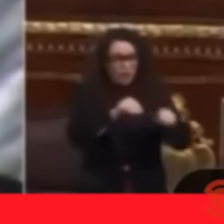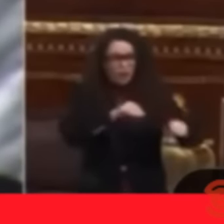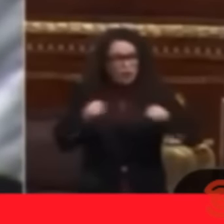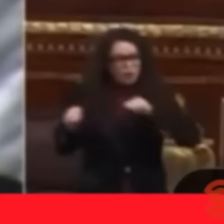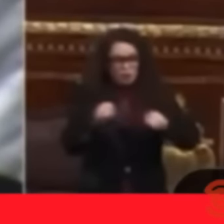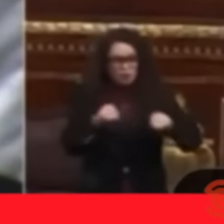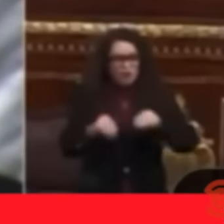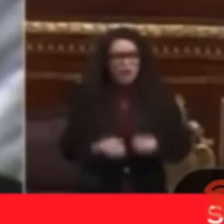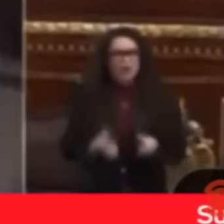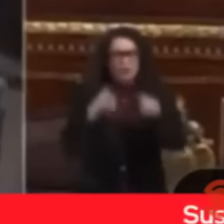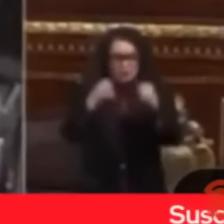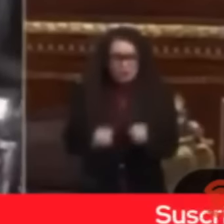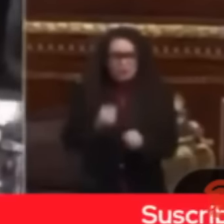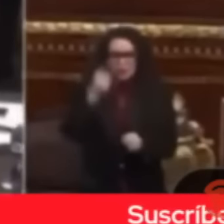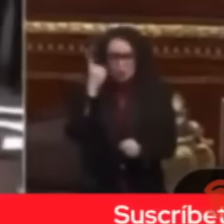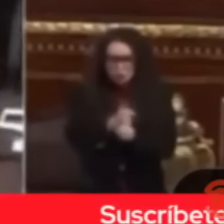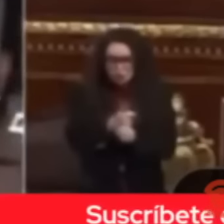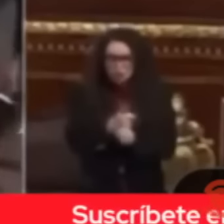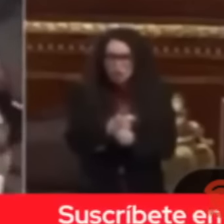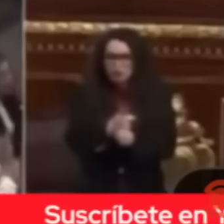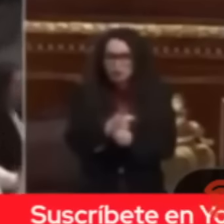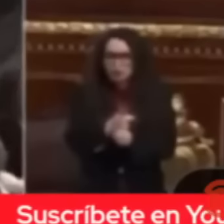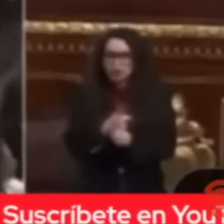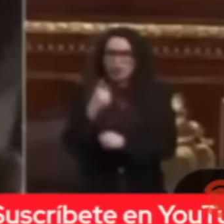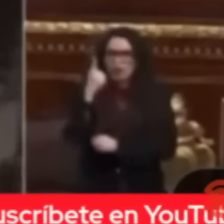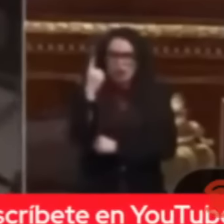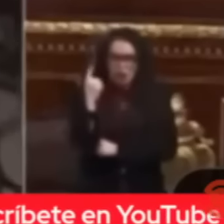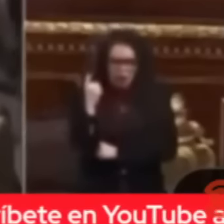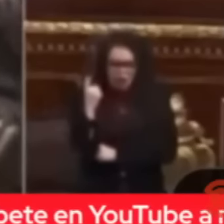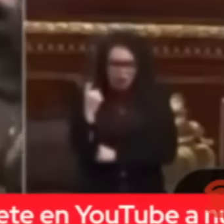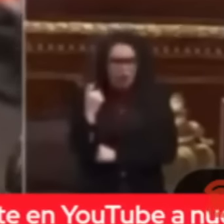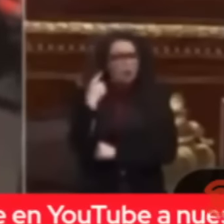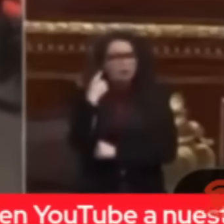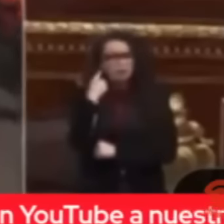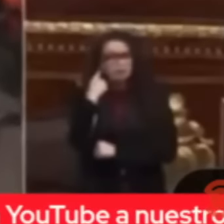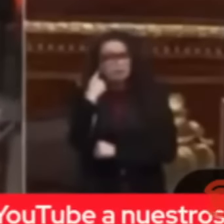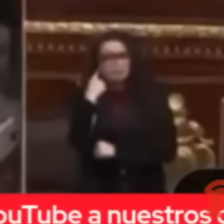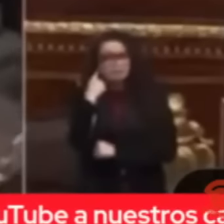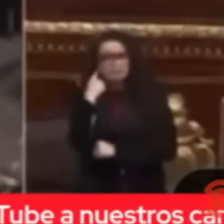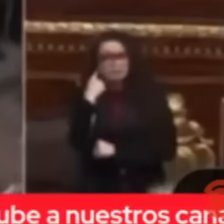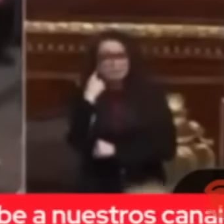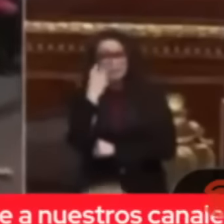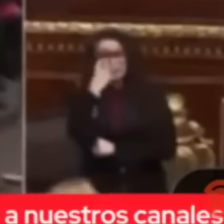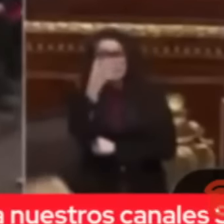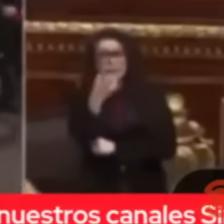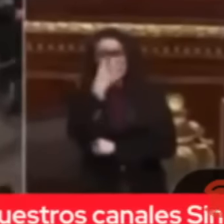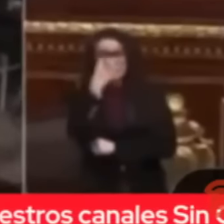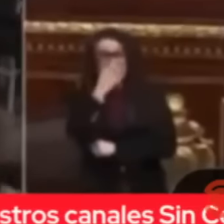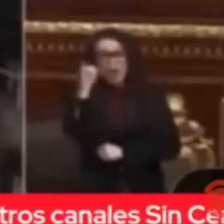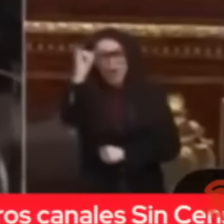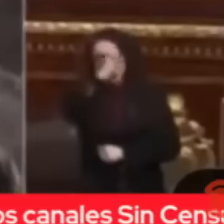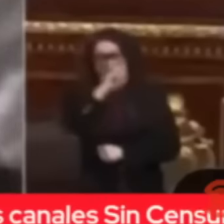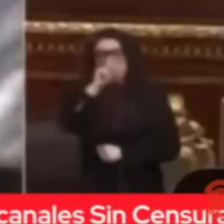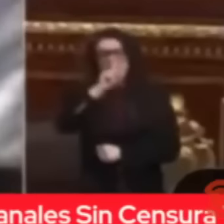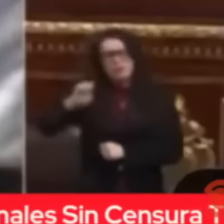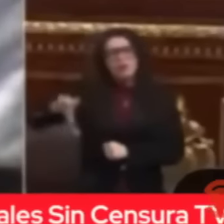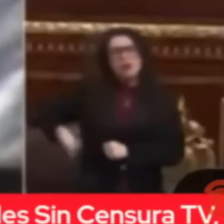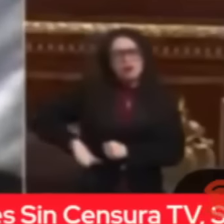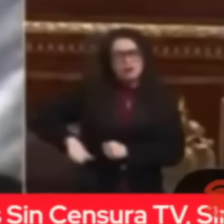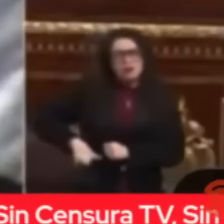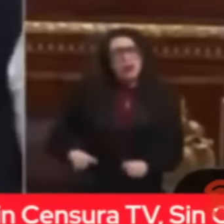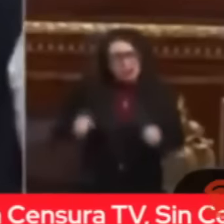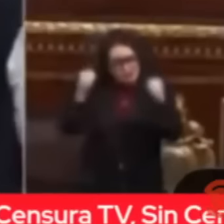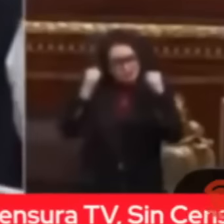como son gente, miren, ahí van. No vamos a permitir que se nos insulte de